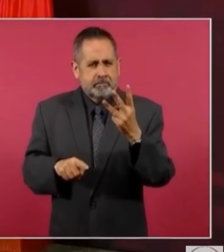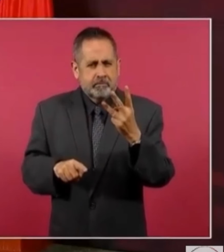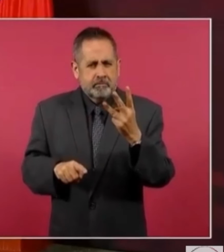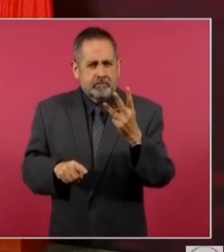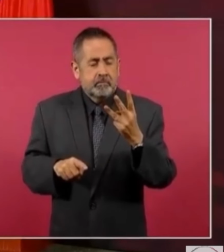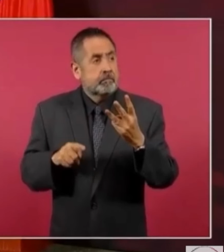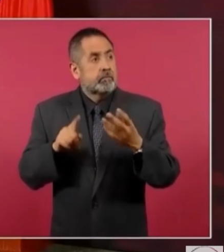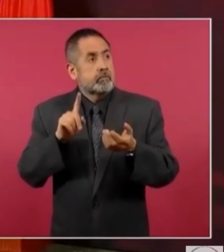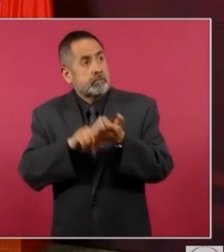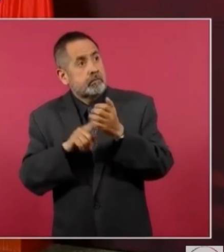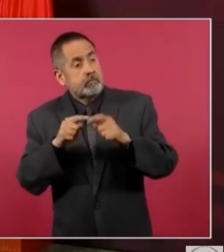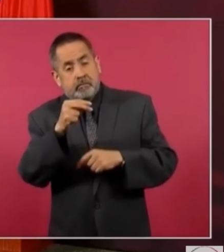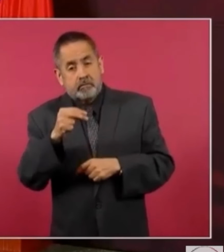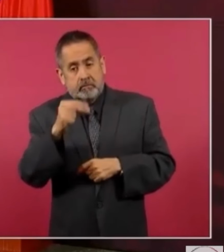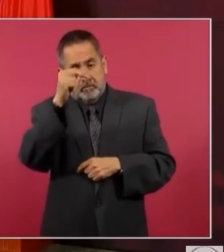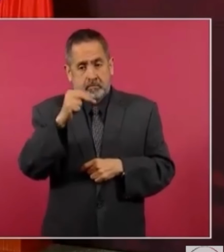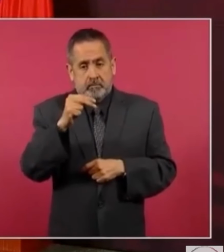del Norte